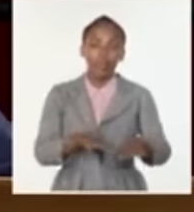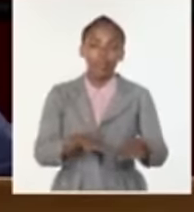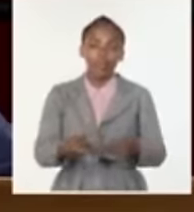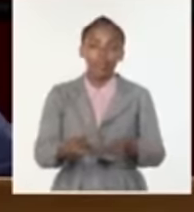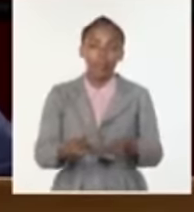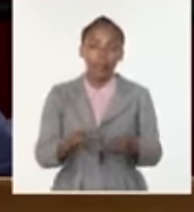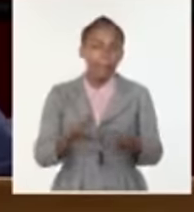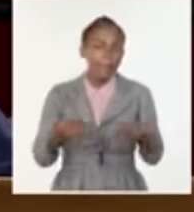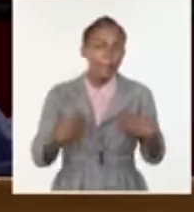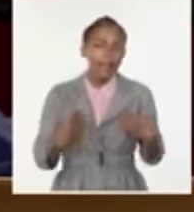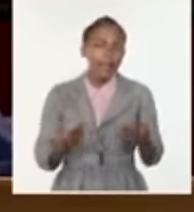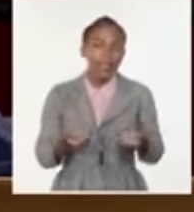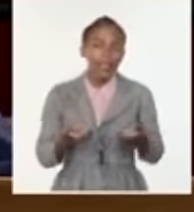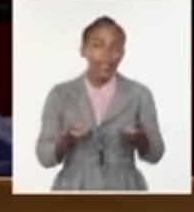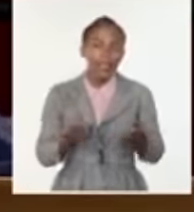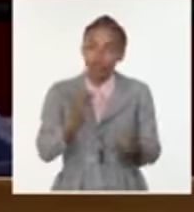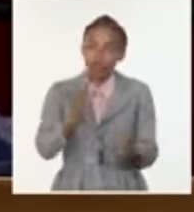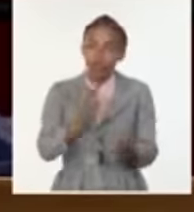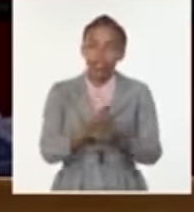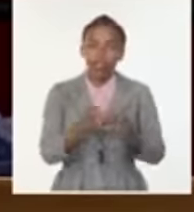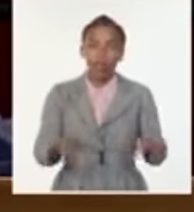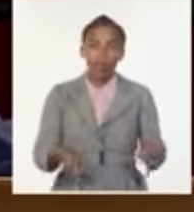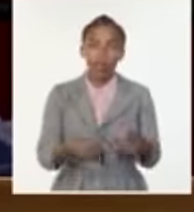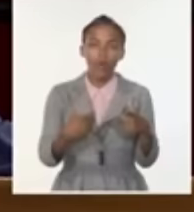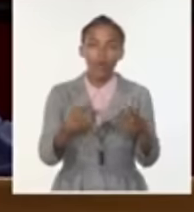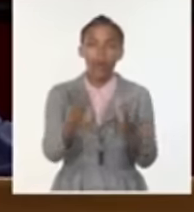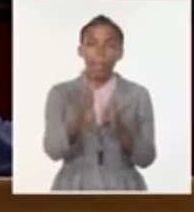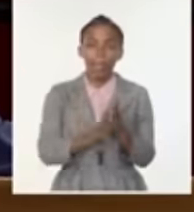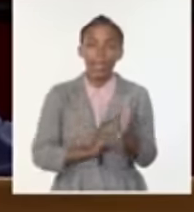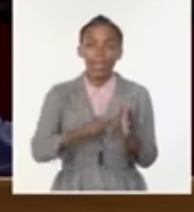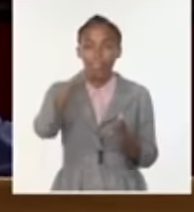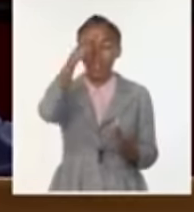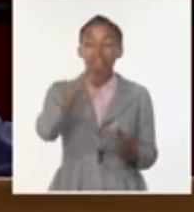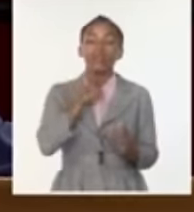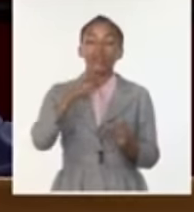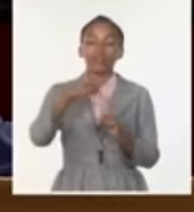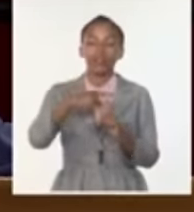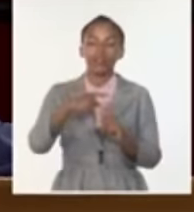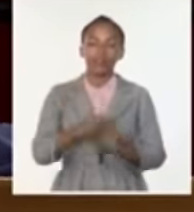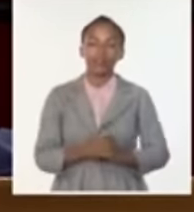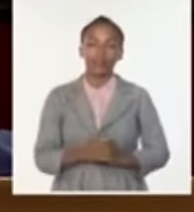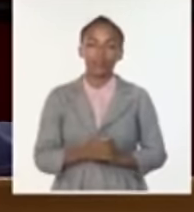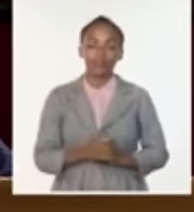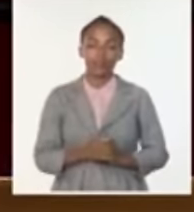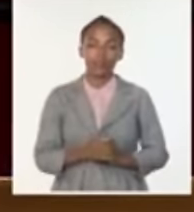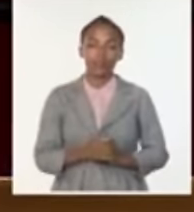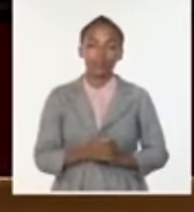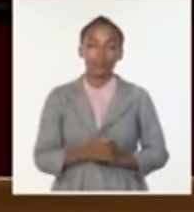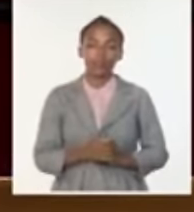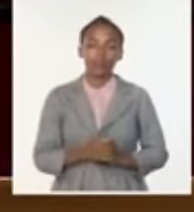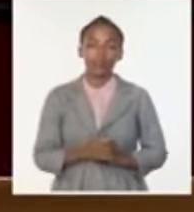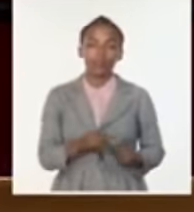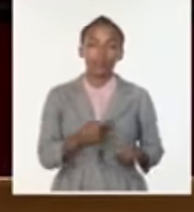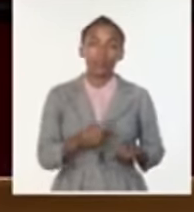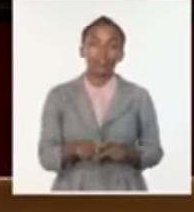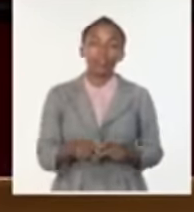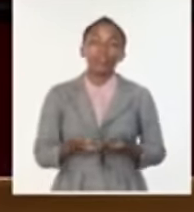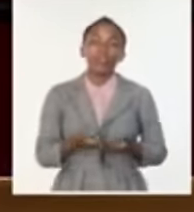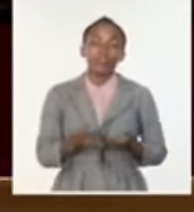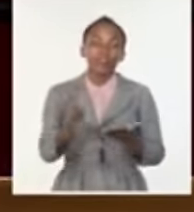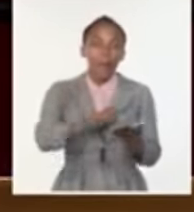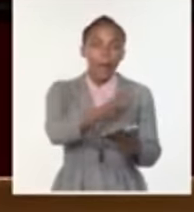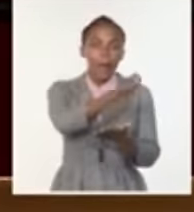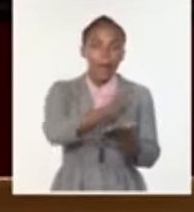pretensión de poderlas ya implementar en el mes de septiembre. Las normas que se implementan